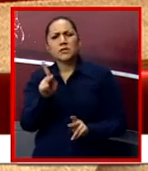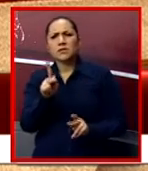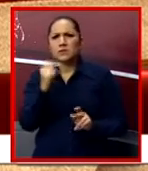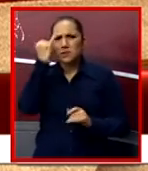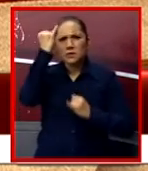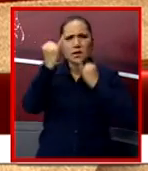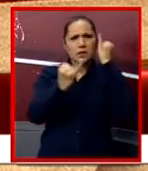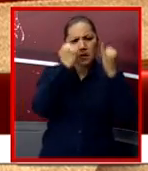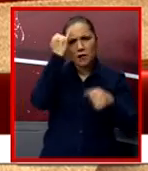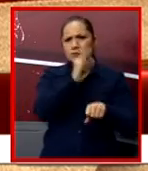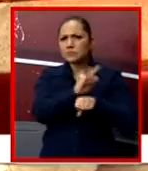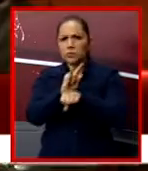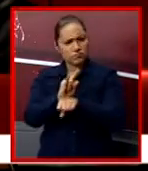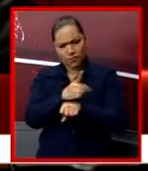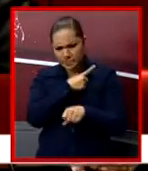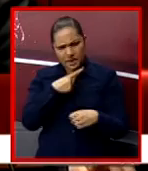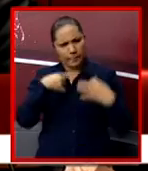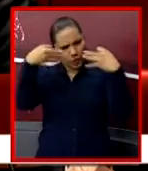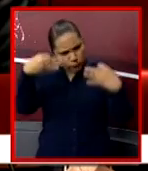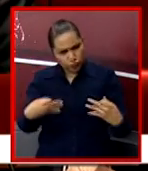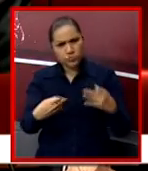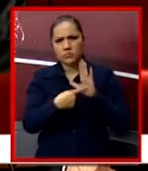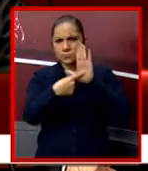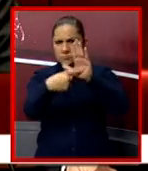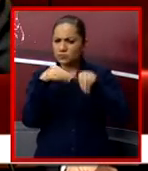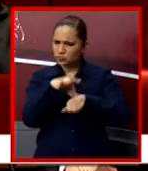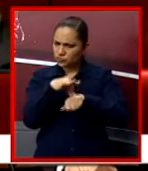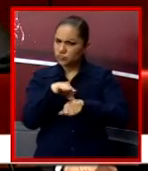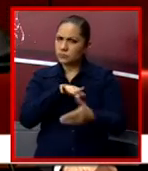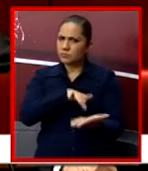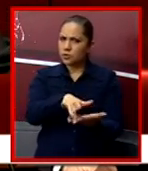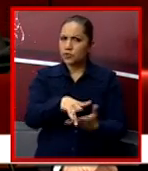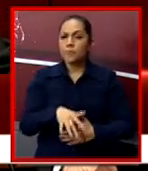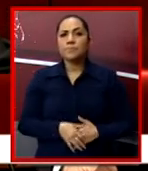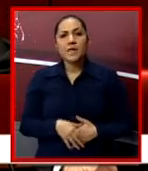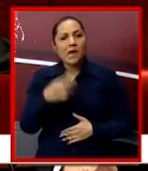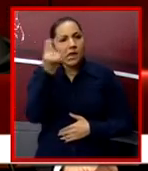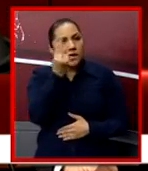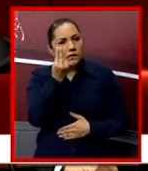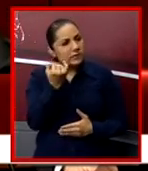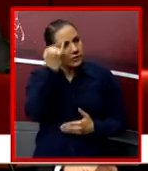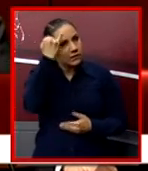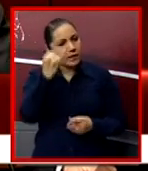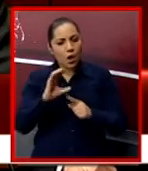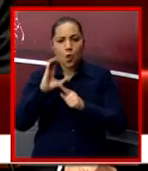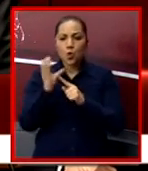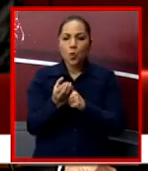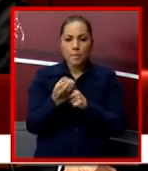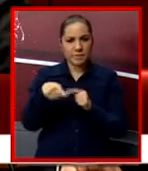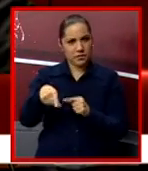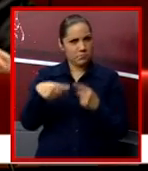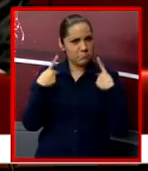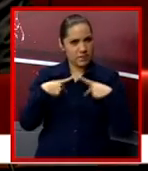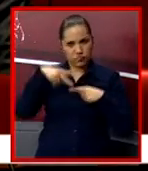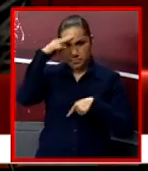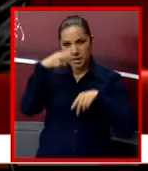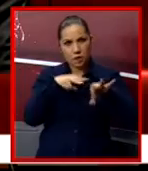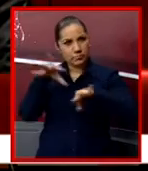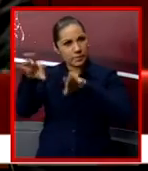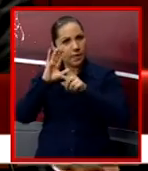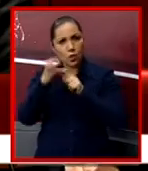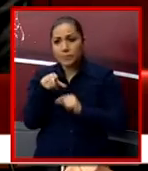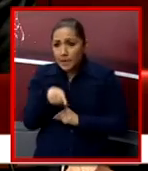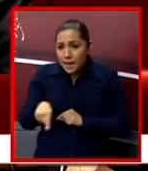propuestas concretas. Que se pueda construir un comité ciudadano, esa Contraloría Ciudadana, para lo cual